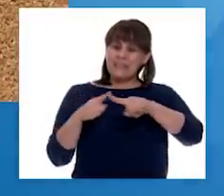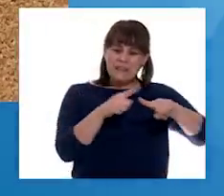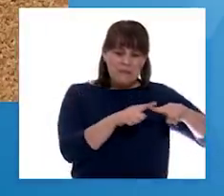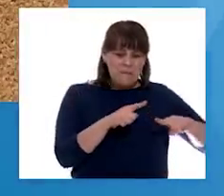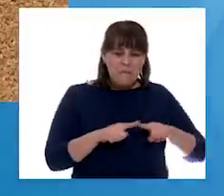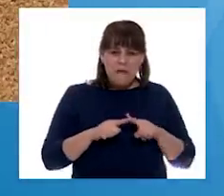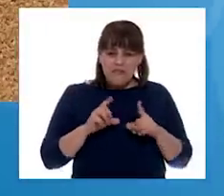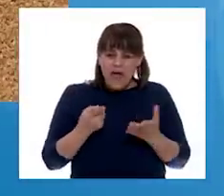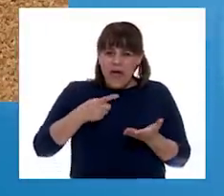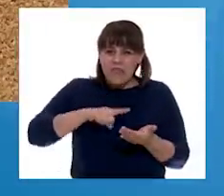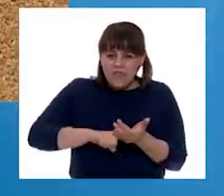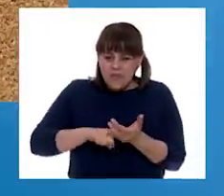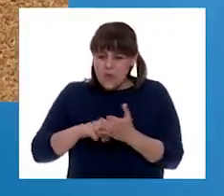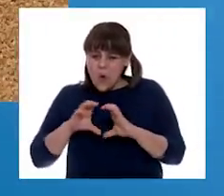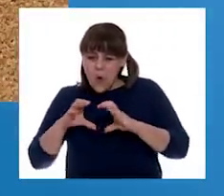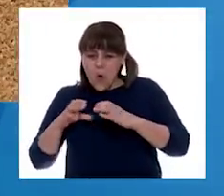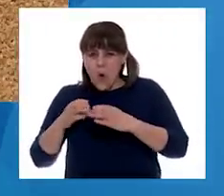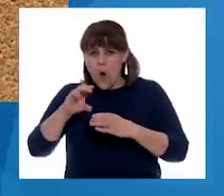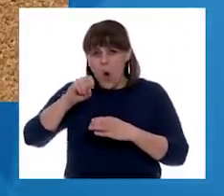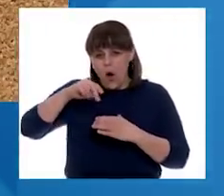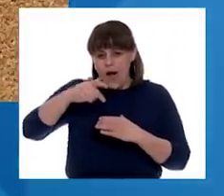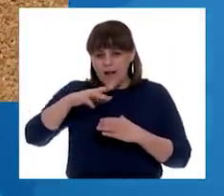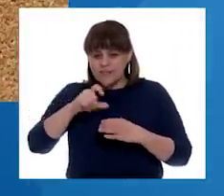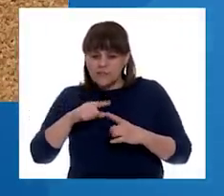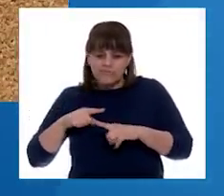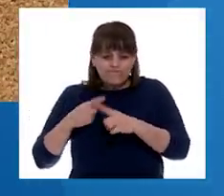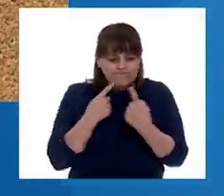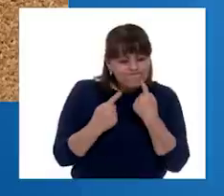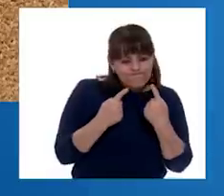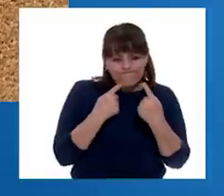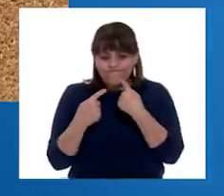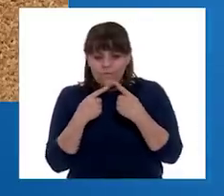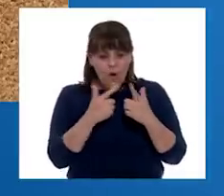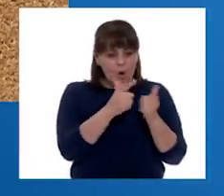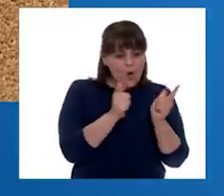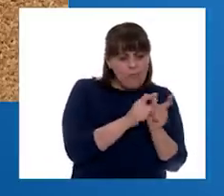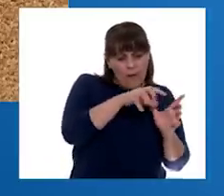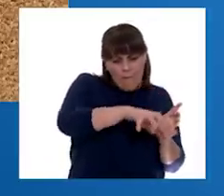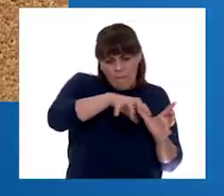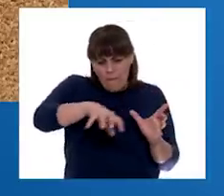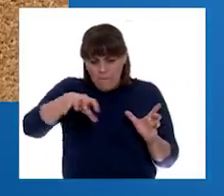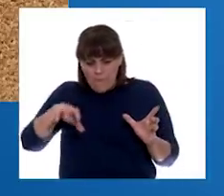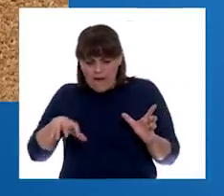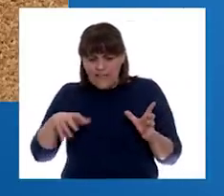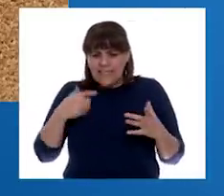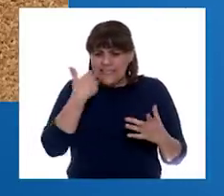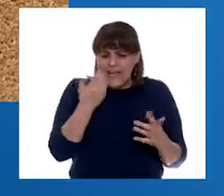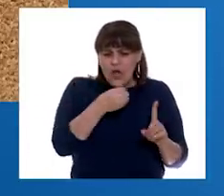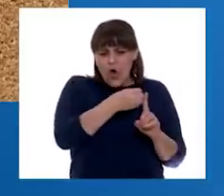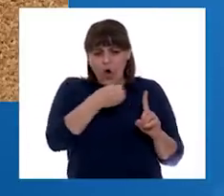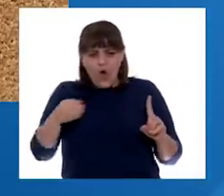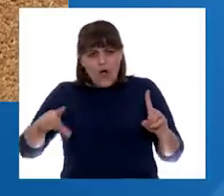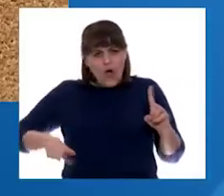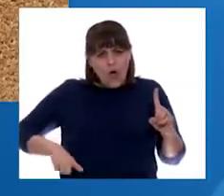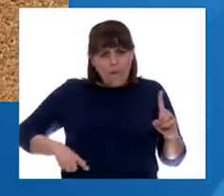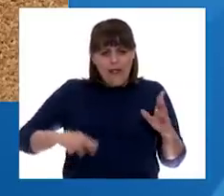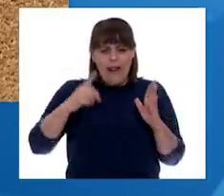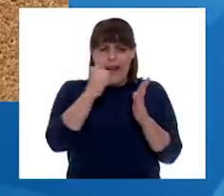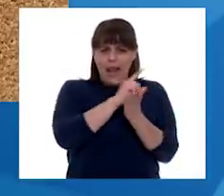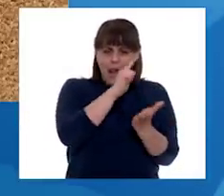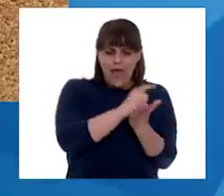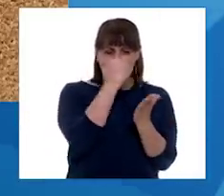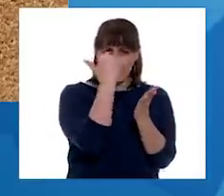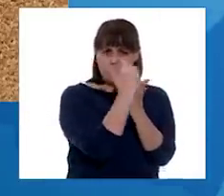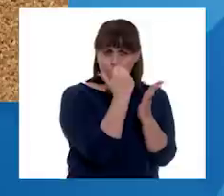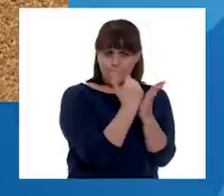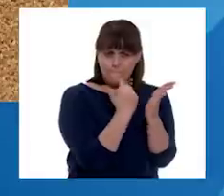Congreso. Los grupos borbonistas, iturbidistas y republicanos querían organizar el gobierno redactando leyes que se adecuaran a